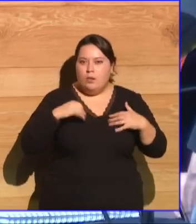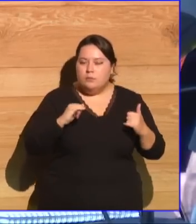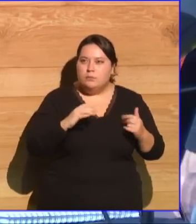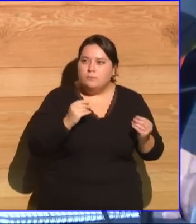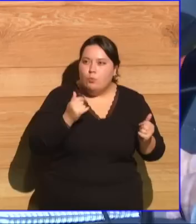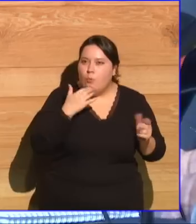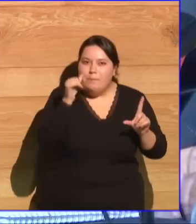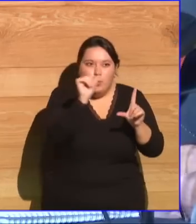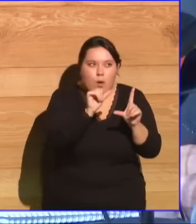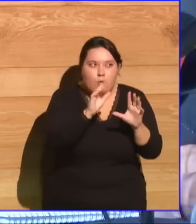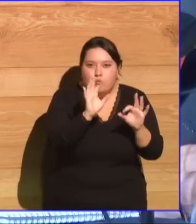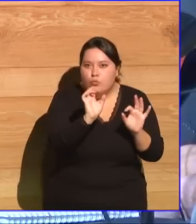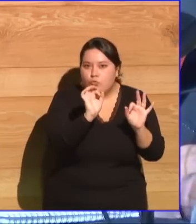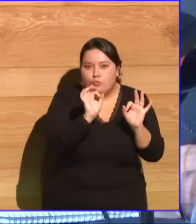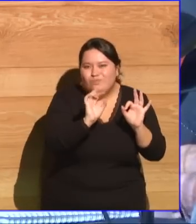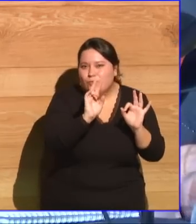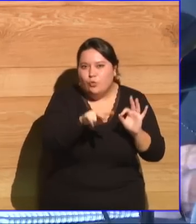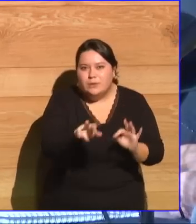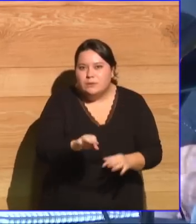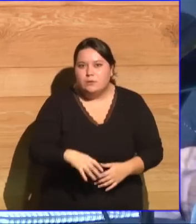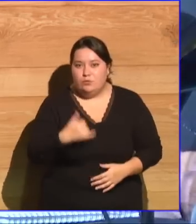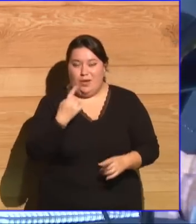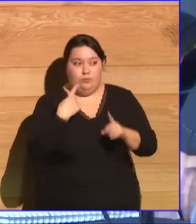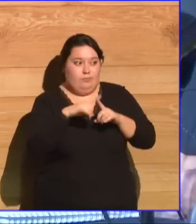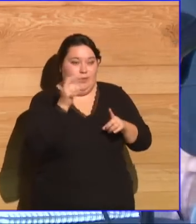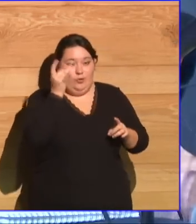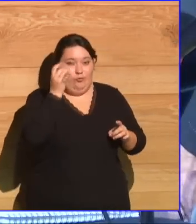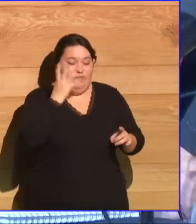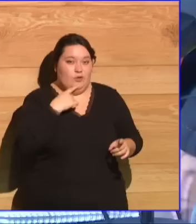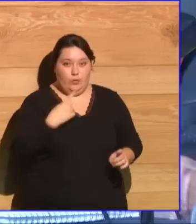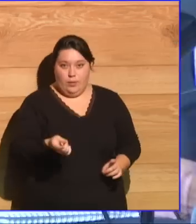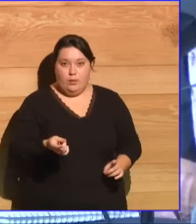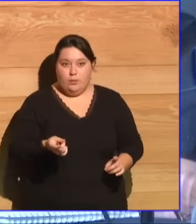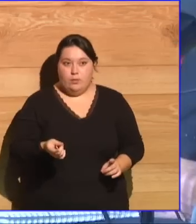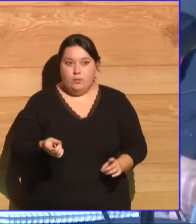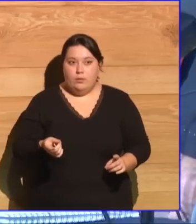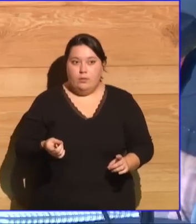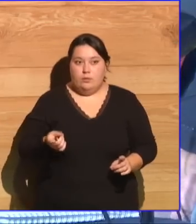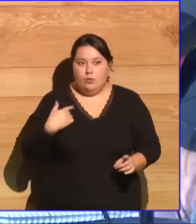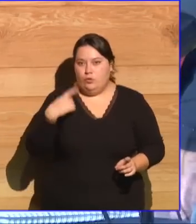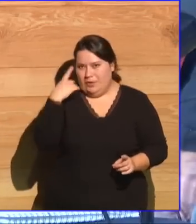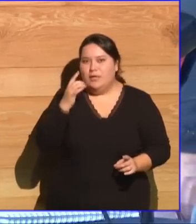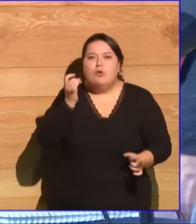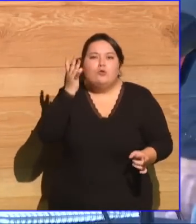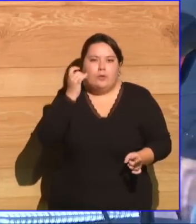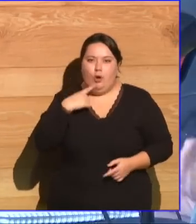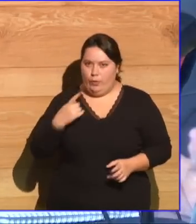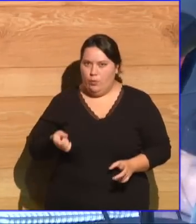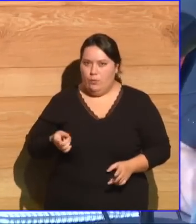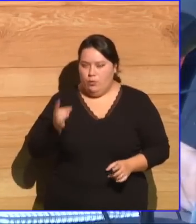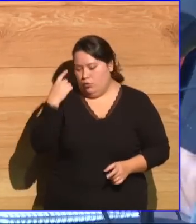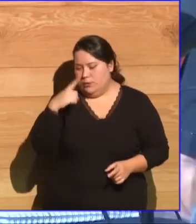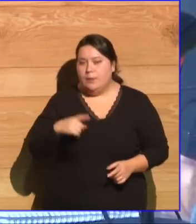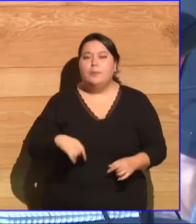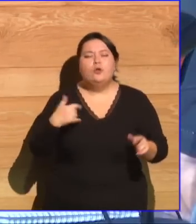una película. Por supuesto es una estupidez lo que estoy diciendo. Es muy física, ¿no? Soy plenamente consciente de que estoy diciendo una tontería. Pero sí